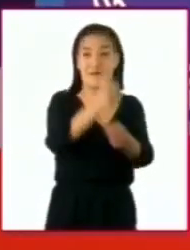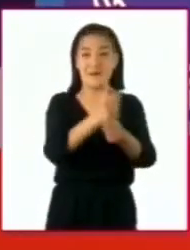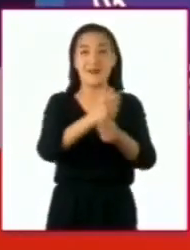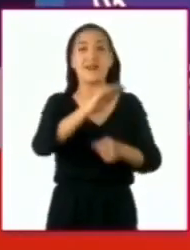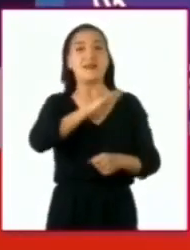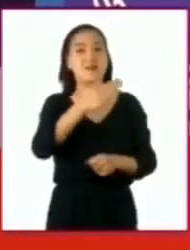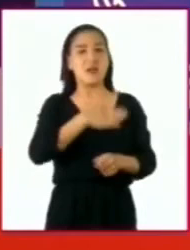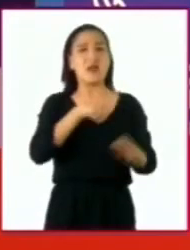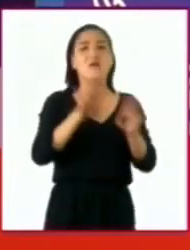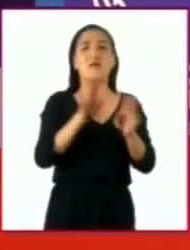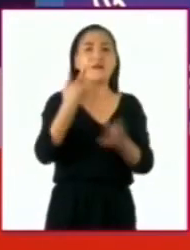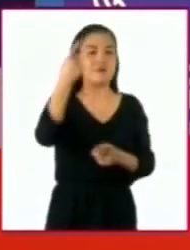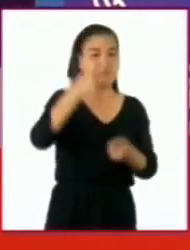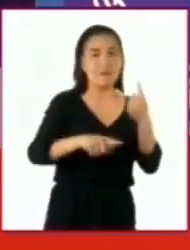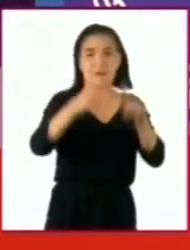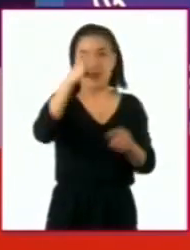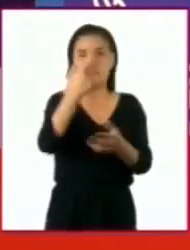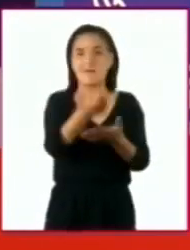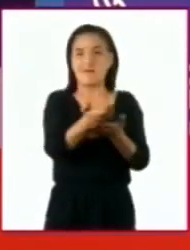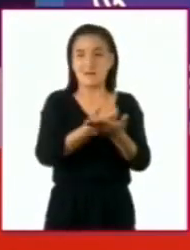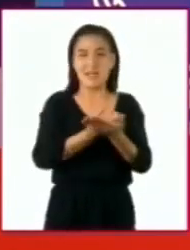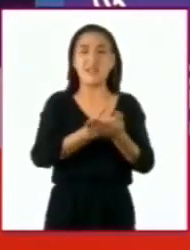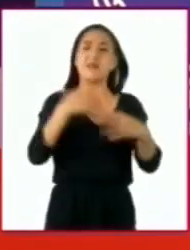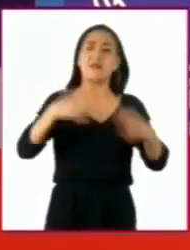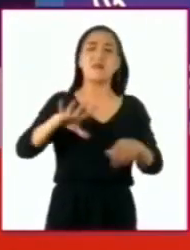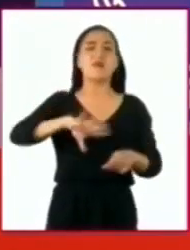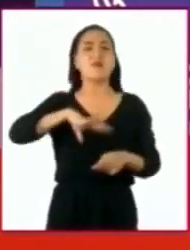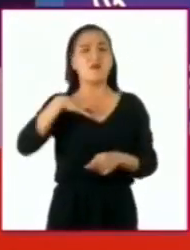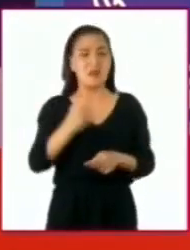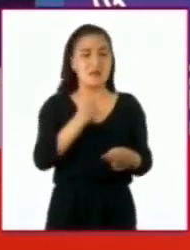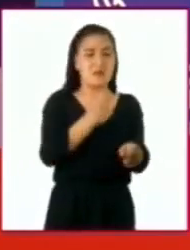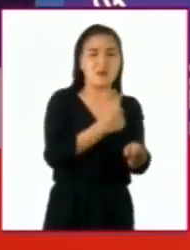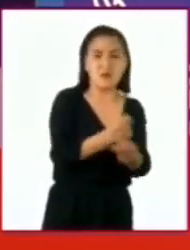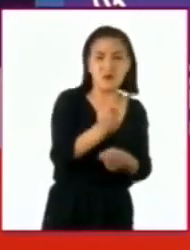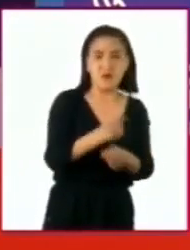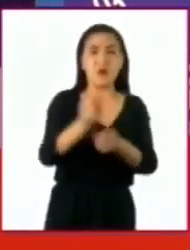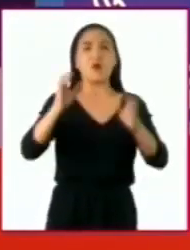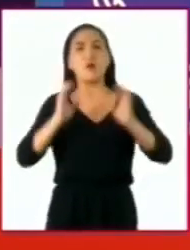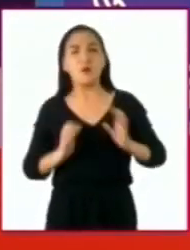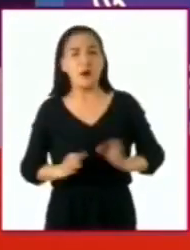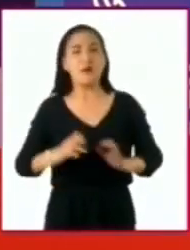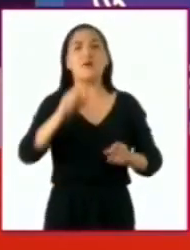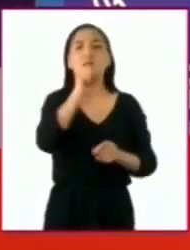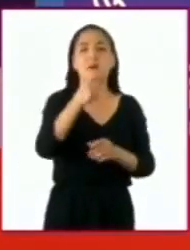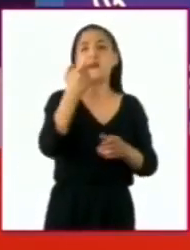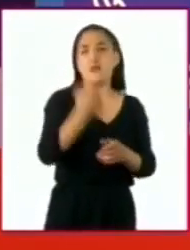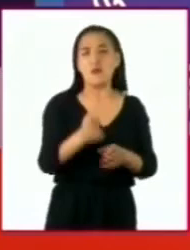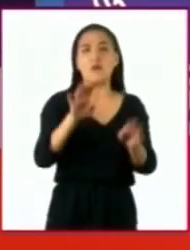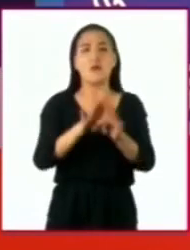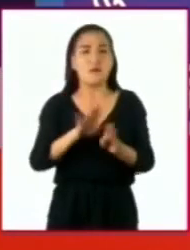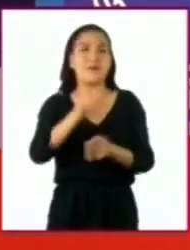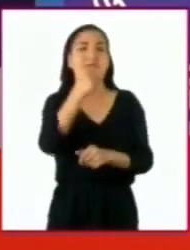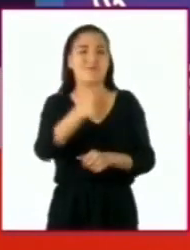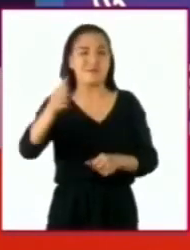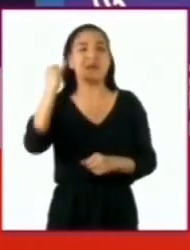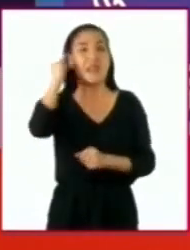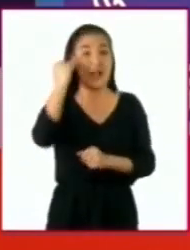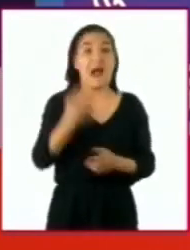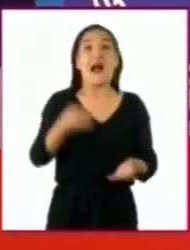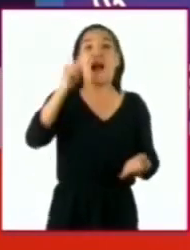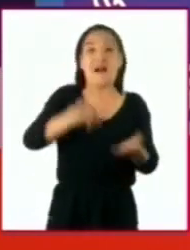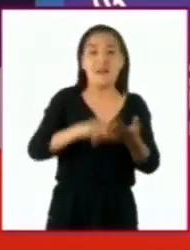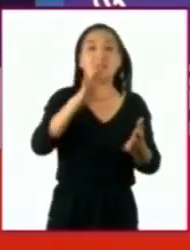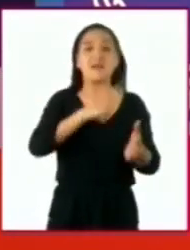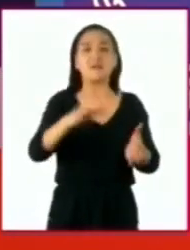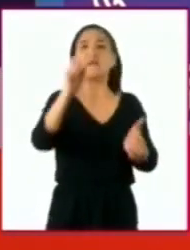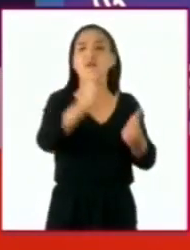para cobrar los tributos abusaban física y económicamente de los indígenas. Existen relatos que afirman que